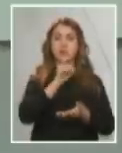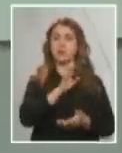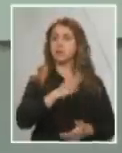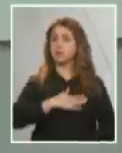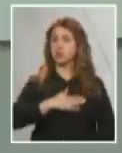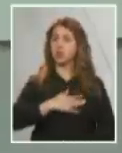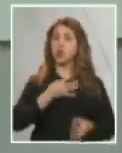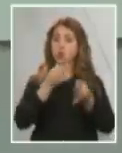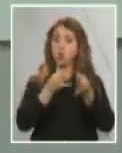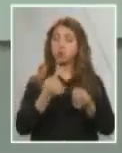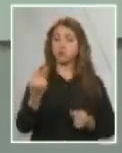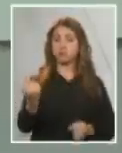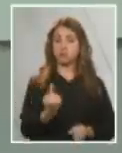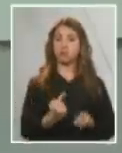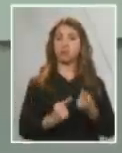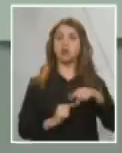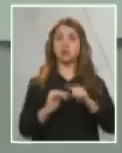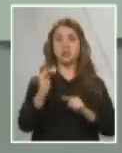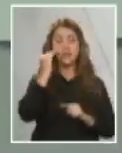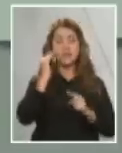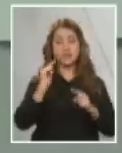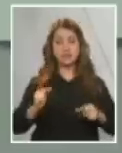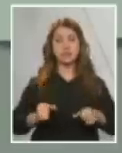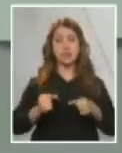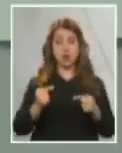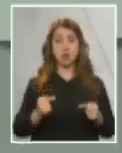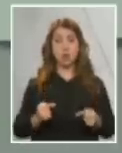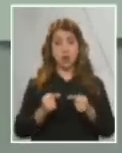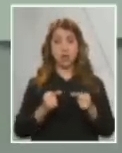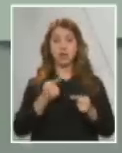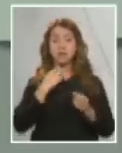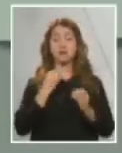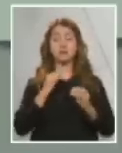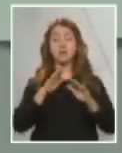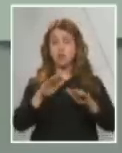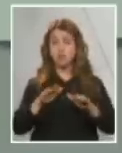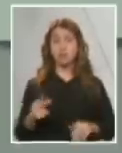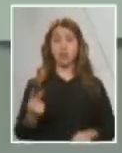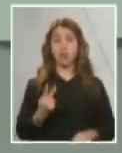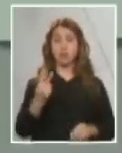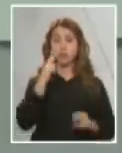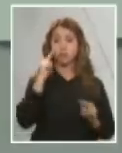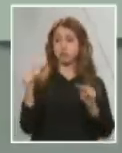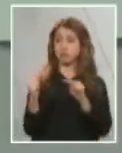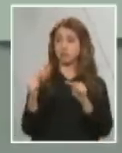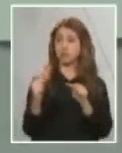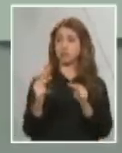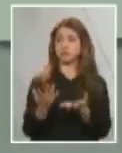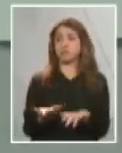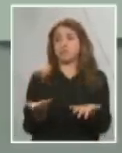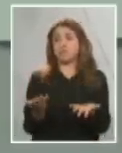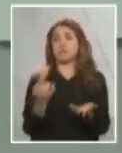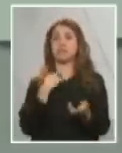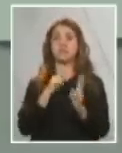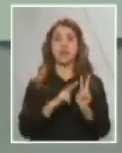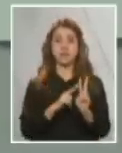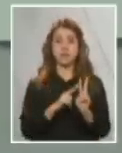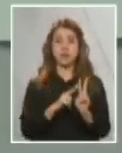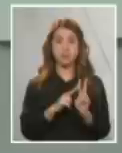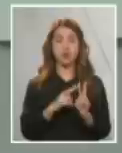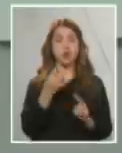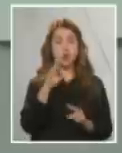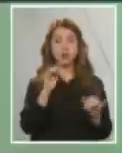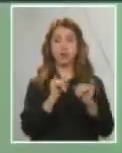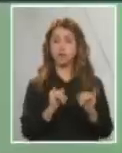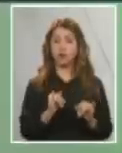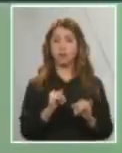porque justo llegó otra niña en silla de ruedas y le pasó lo mismo. Y las dos nos quedamos mirando así como, ¿qué hacemos? Y era la única